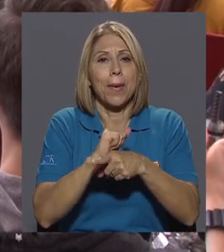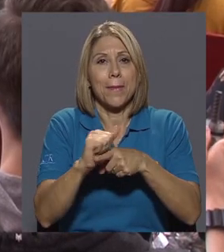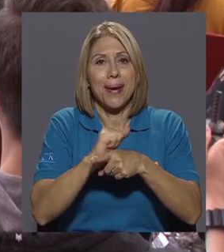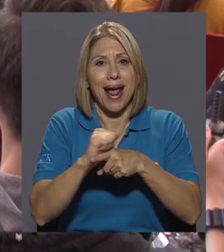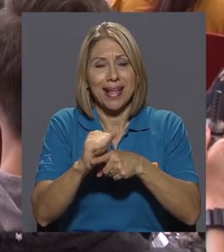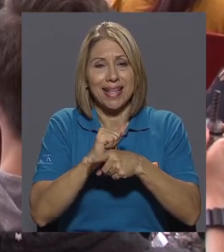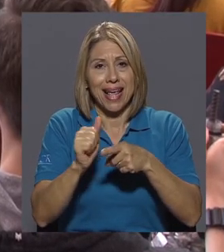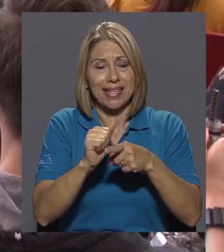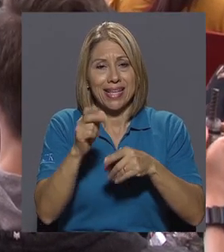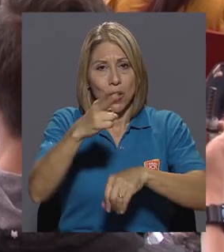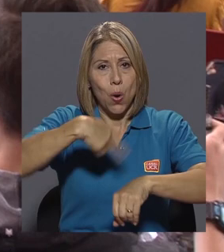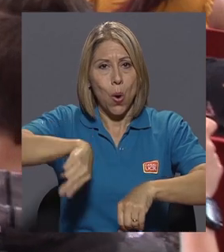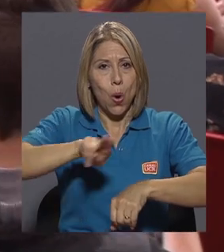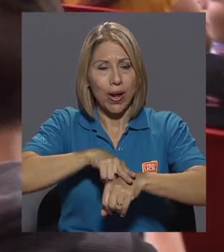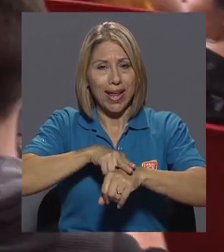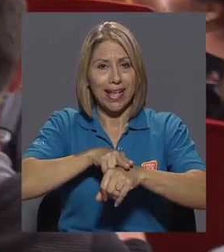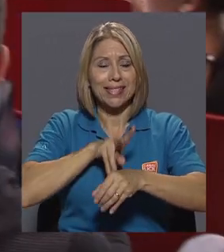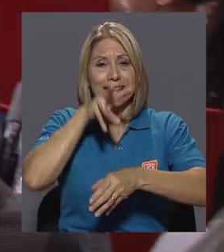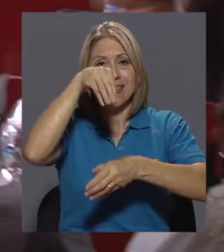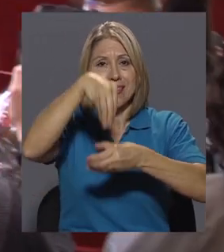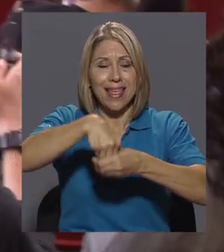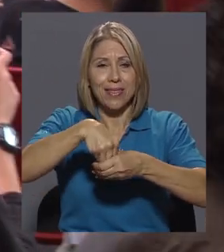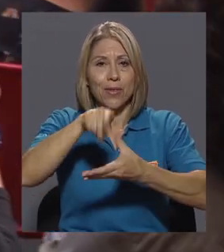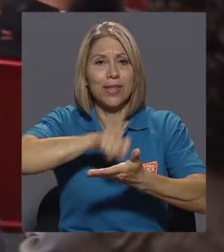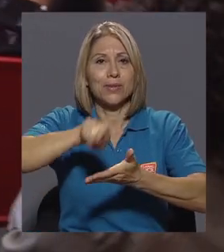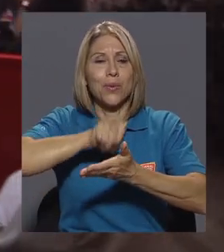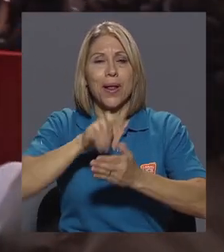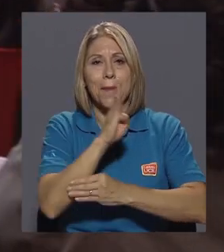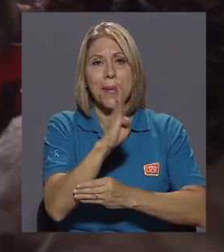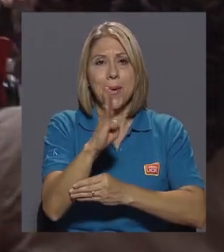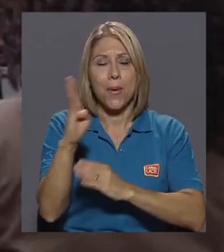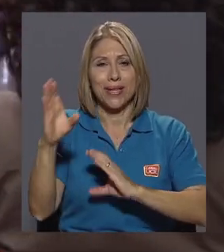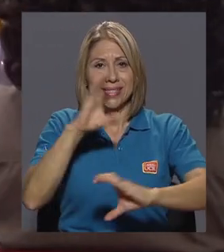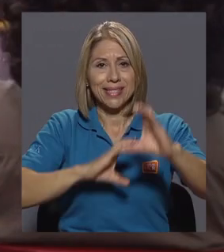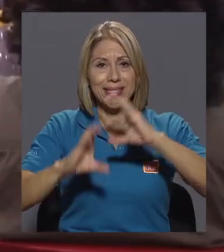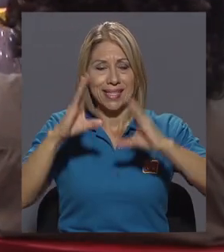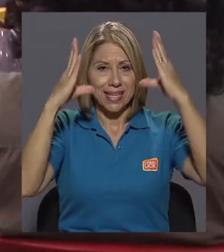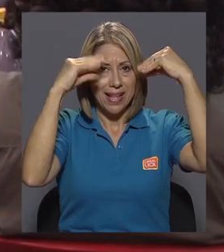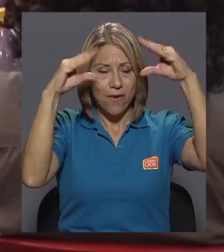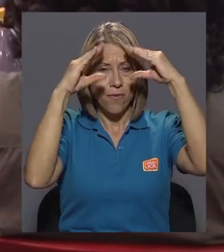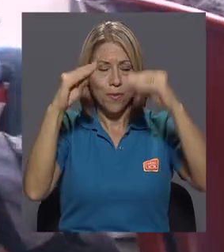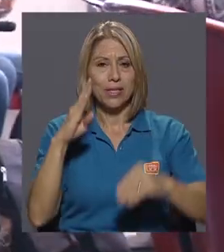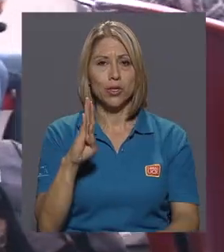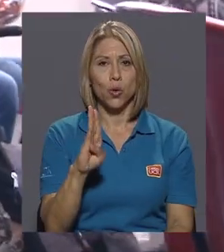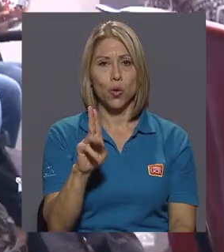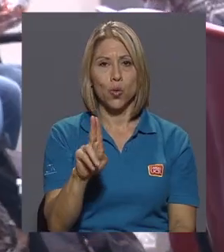dentro de la Escuela de Bibliotecología y Ciencias de la Información de la UCR.